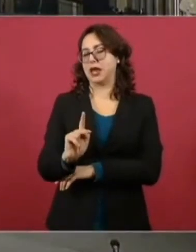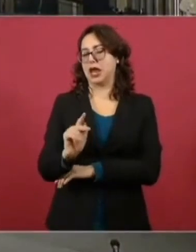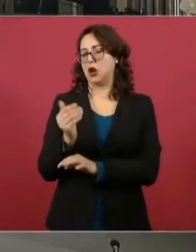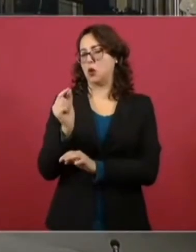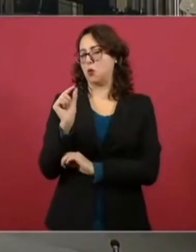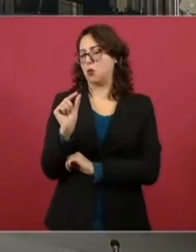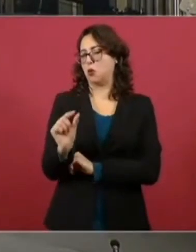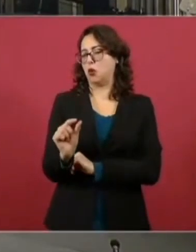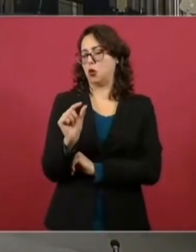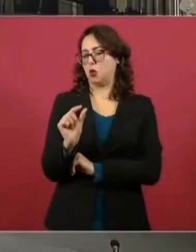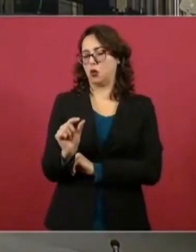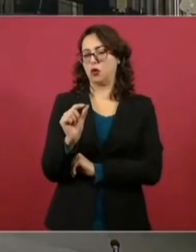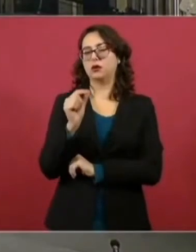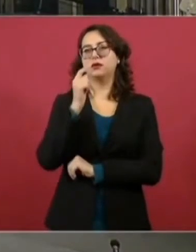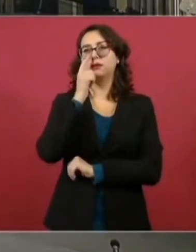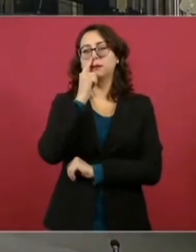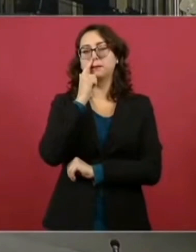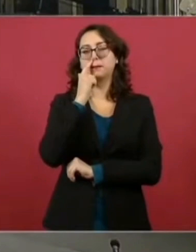Pero eso fue antes.